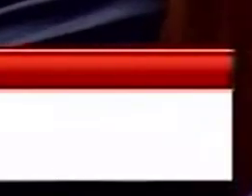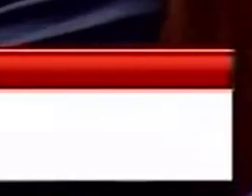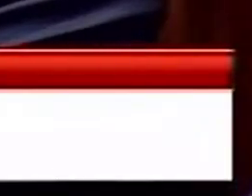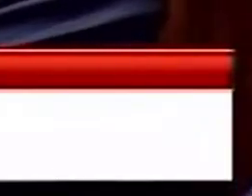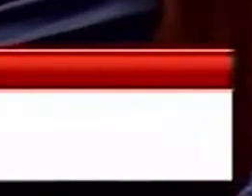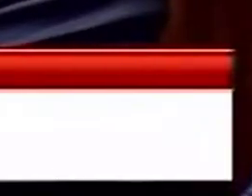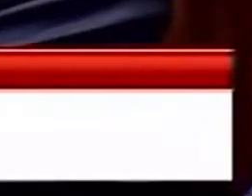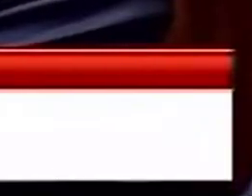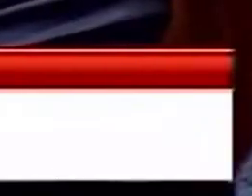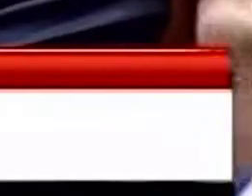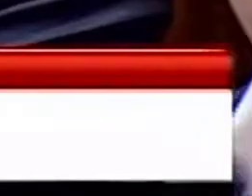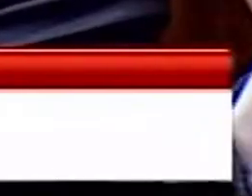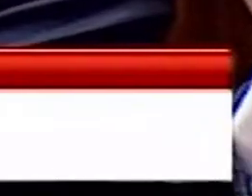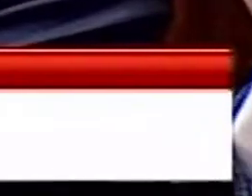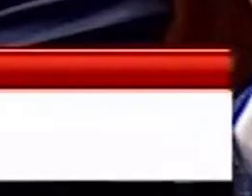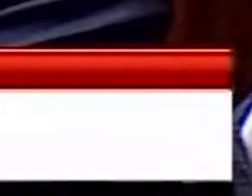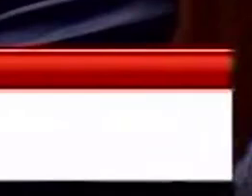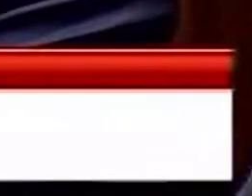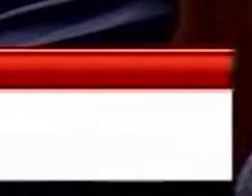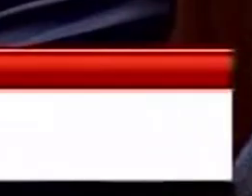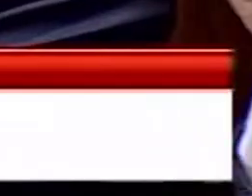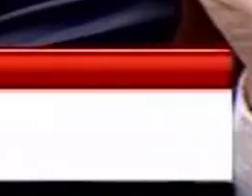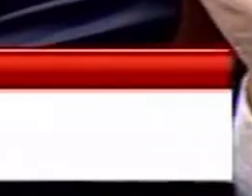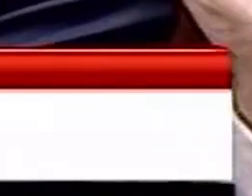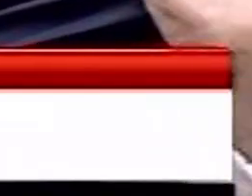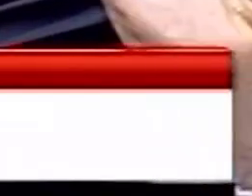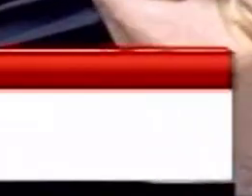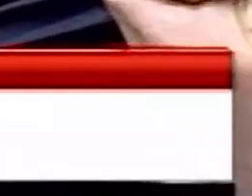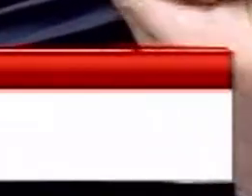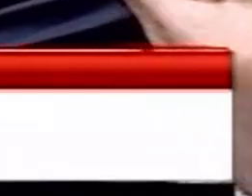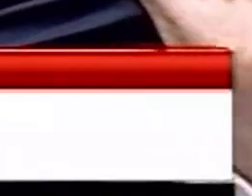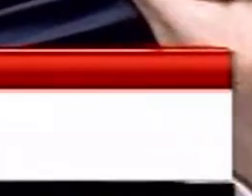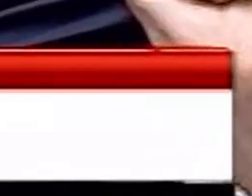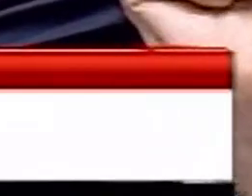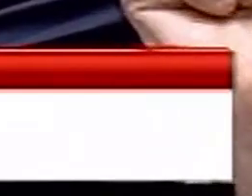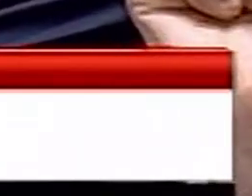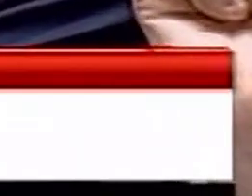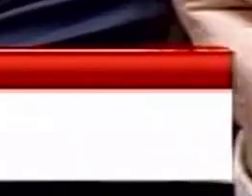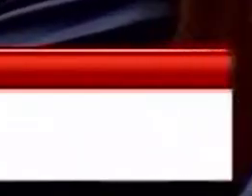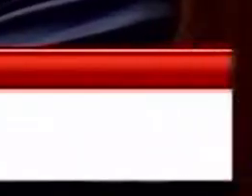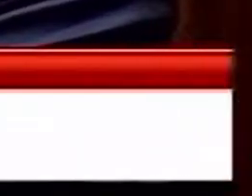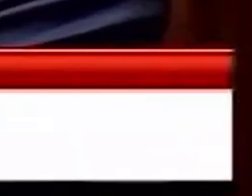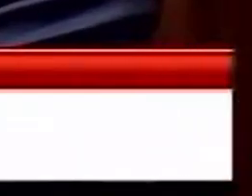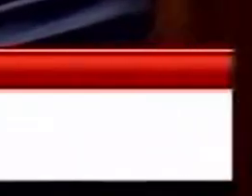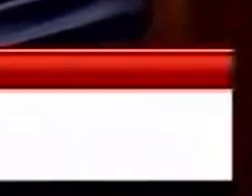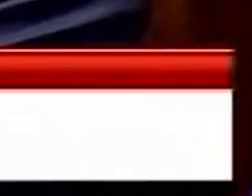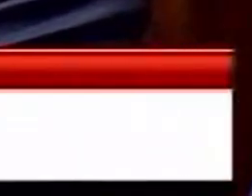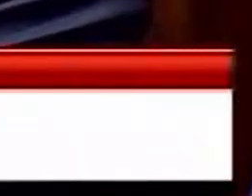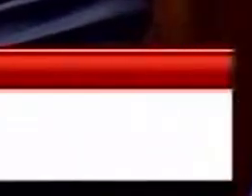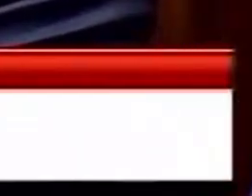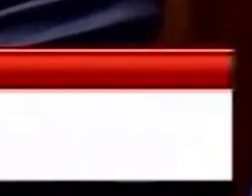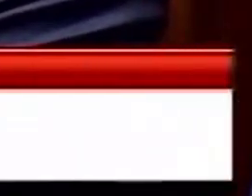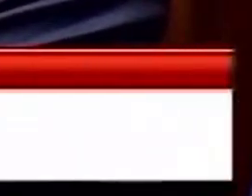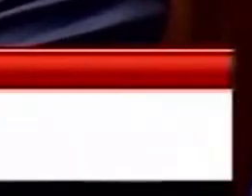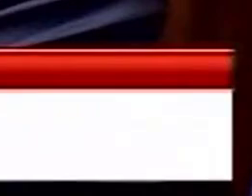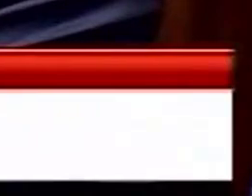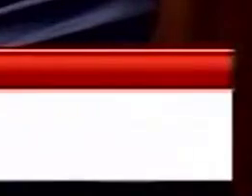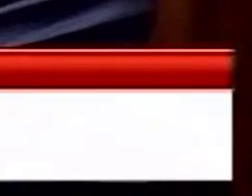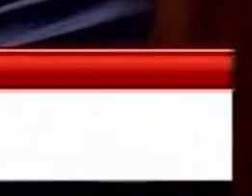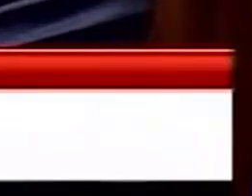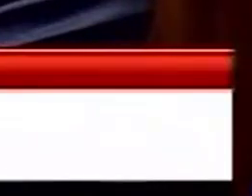a poder citar a los funcionarios tanto del gobierno central, de la municipalidad